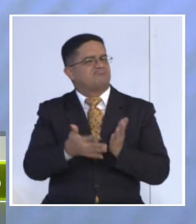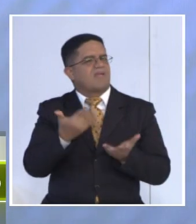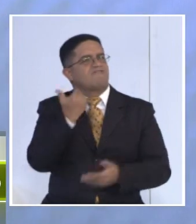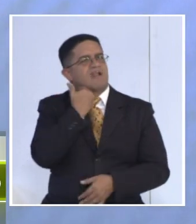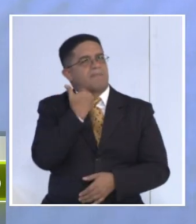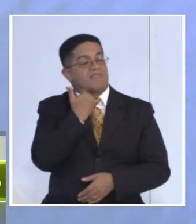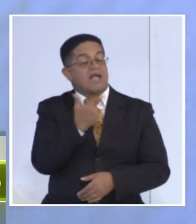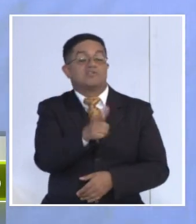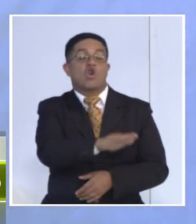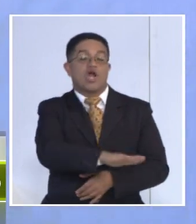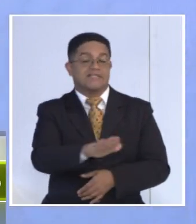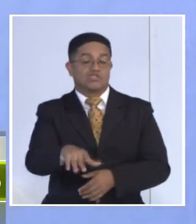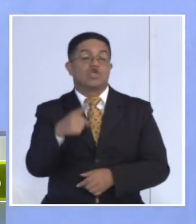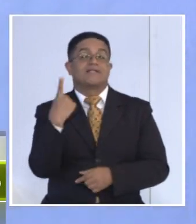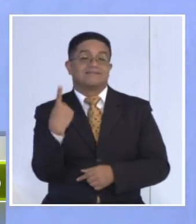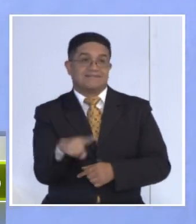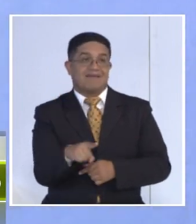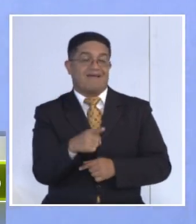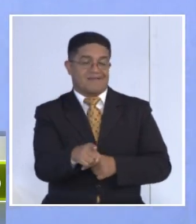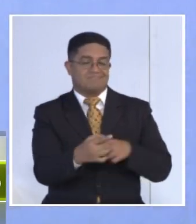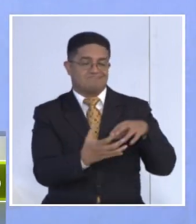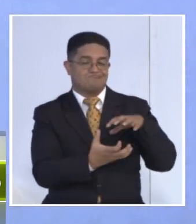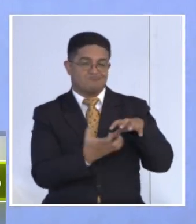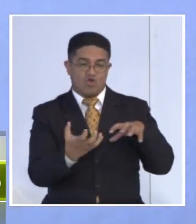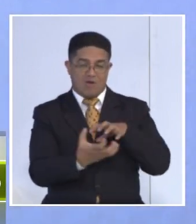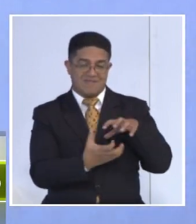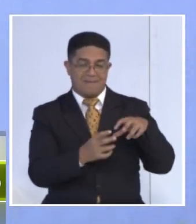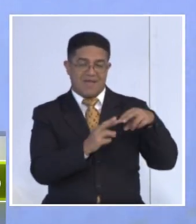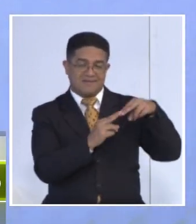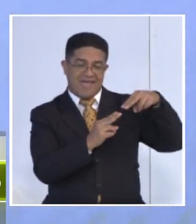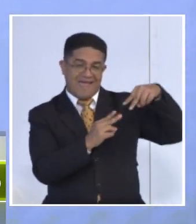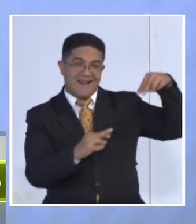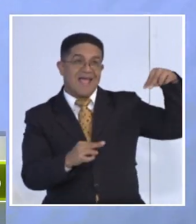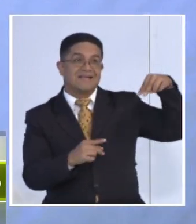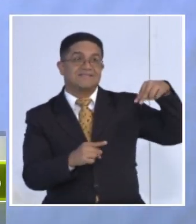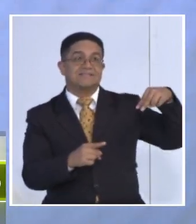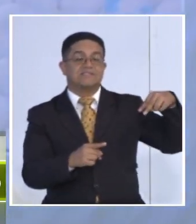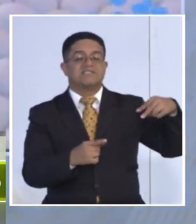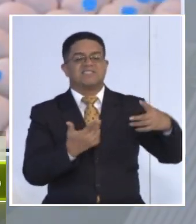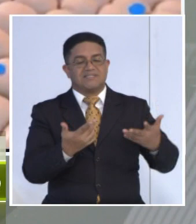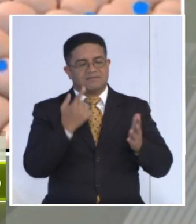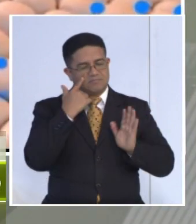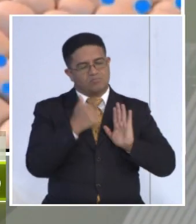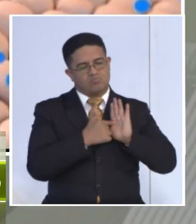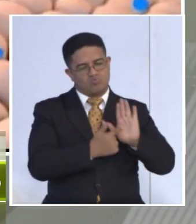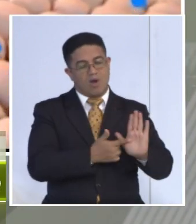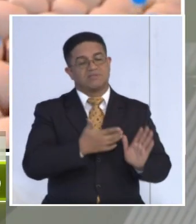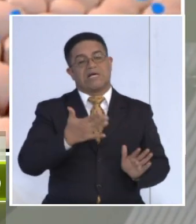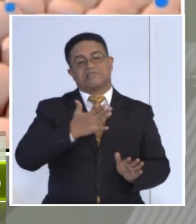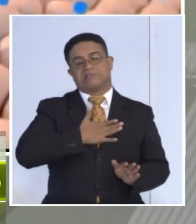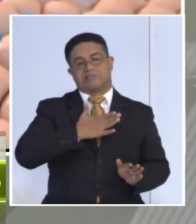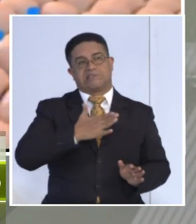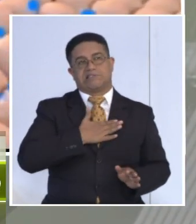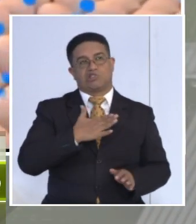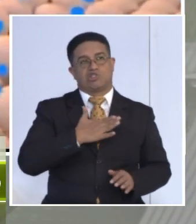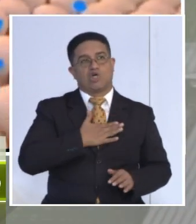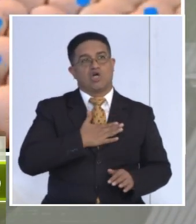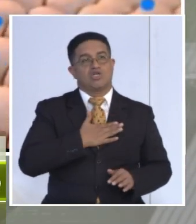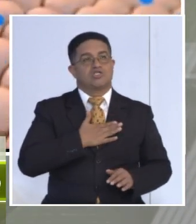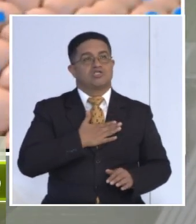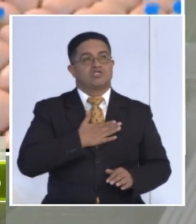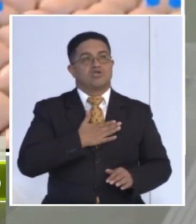si tienen alguna de estas mutaciones, que son las más importantes, y cuya penetrancia da reflejo sintomático inmediatamente